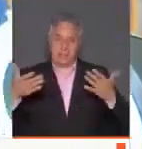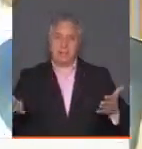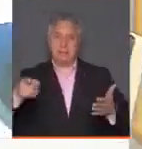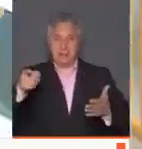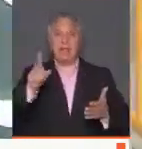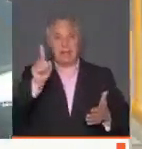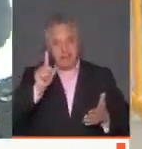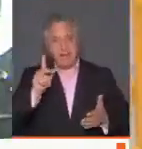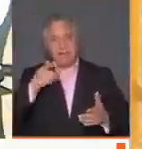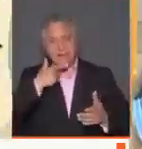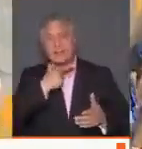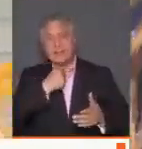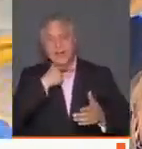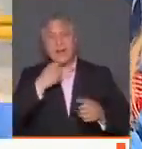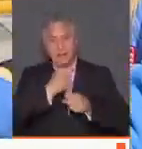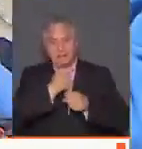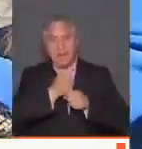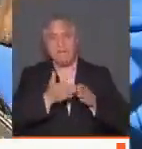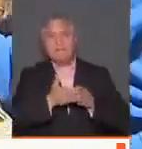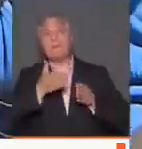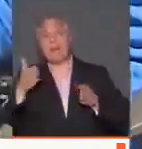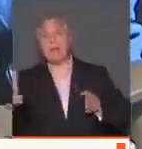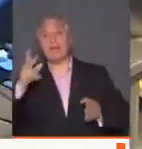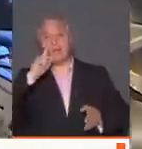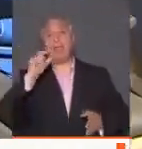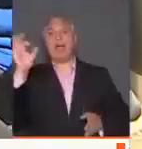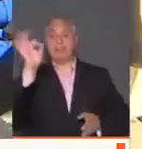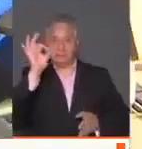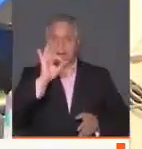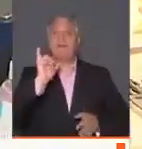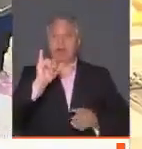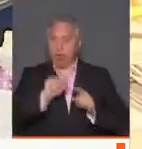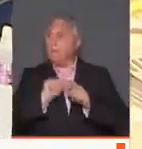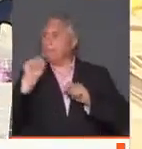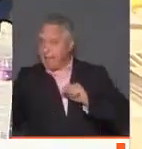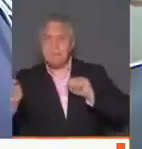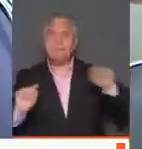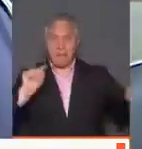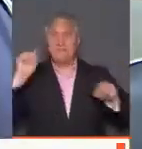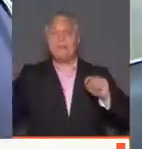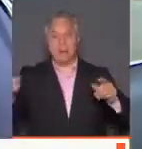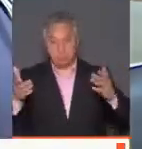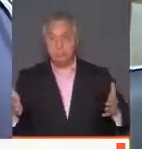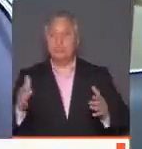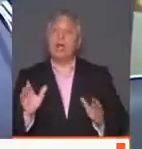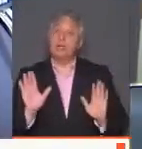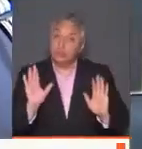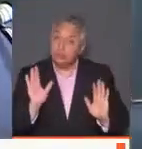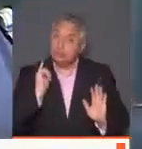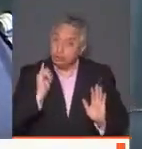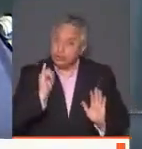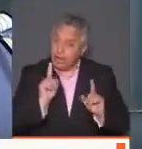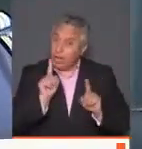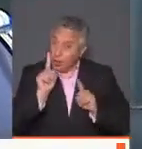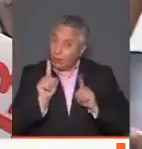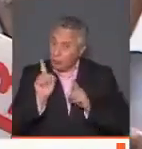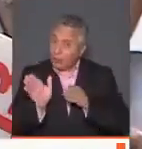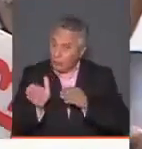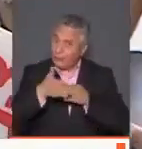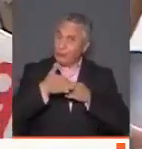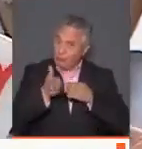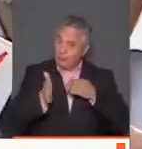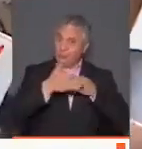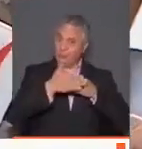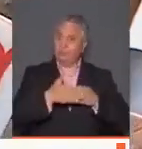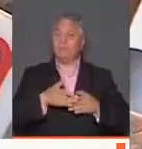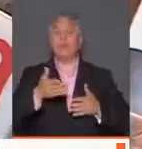y fijar operativos en terreno son otras de las opciones, aunque con algunas restricciones. Recordarles también que la razón de por qué